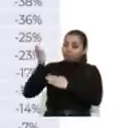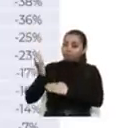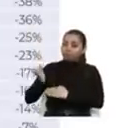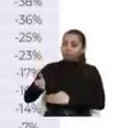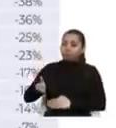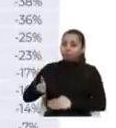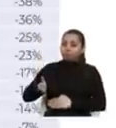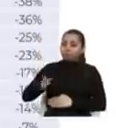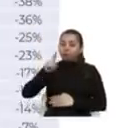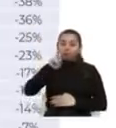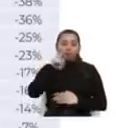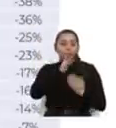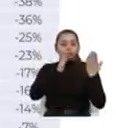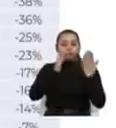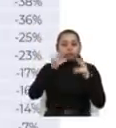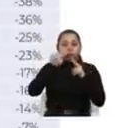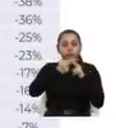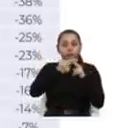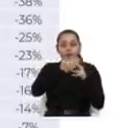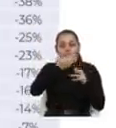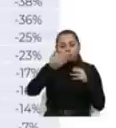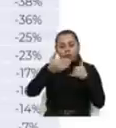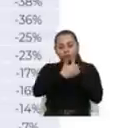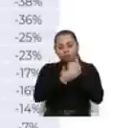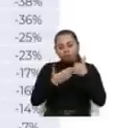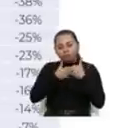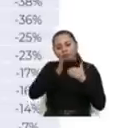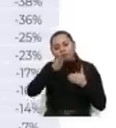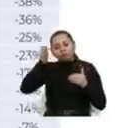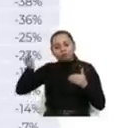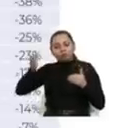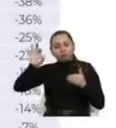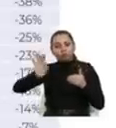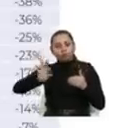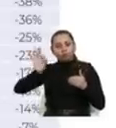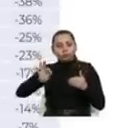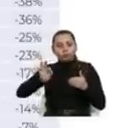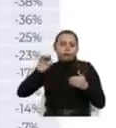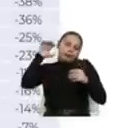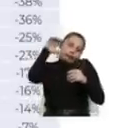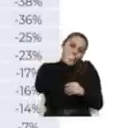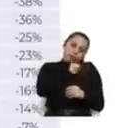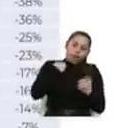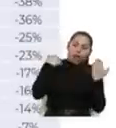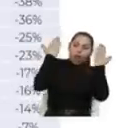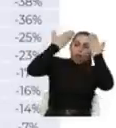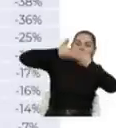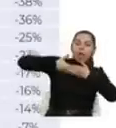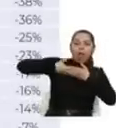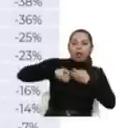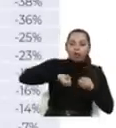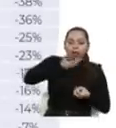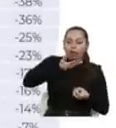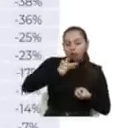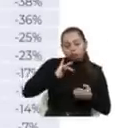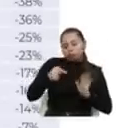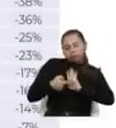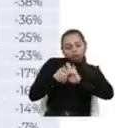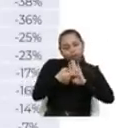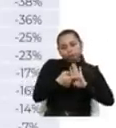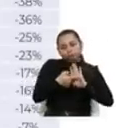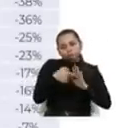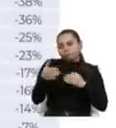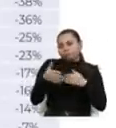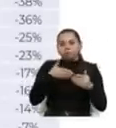cuadro. Claro que también reconocemos, porque no ocultamos la realidad y lo presentamos